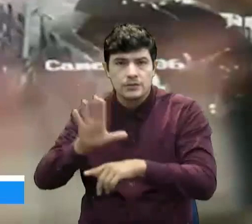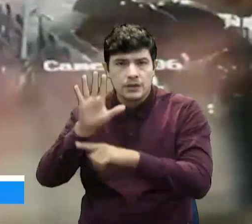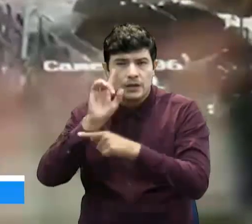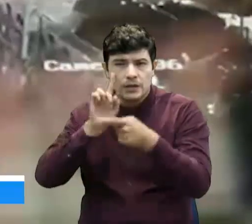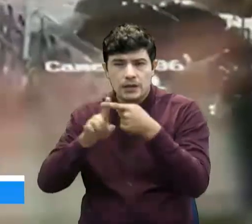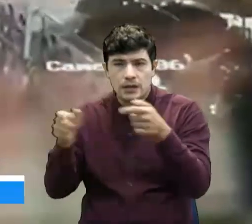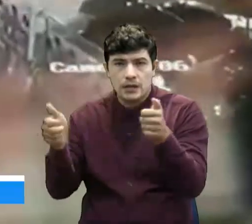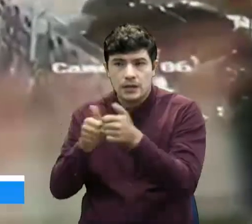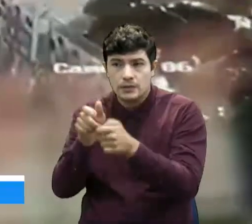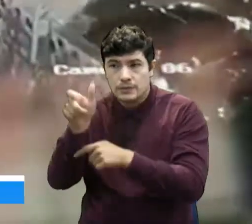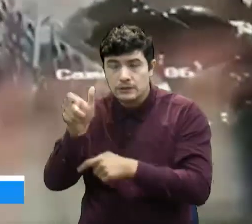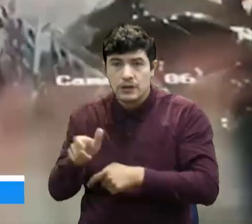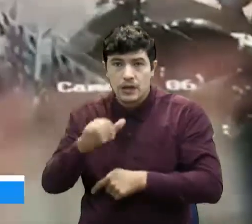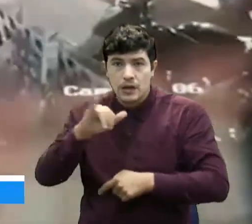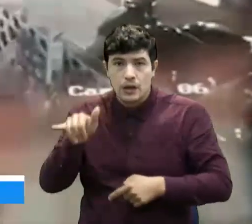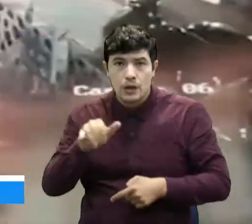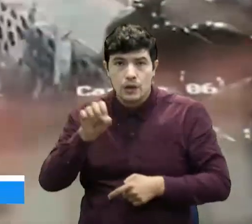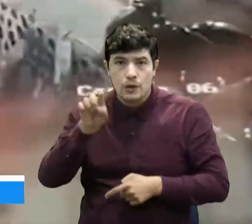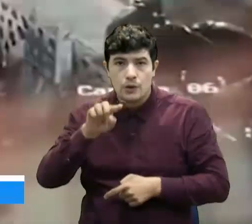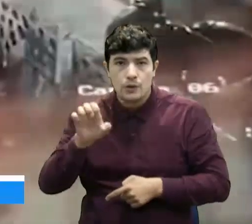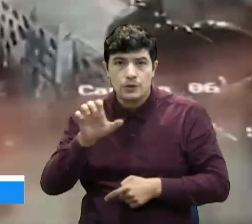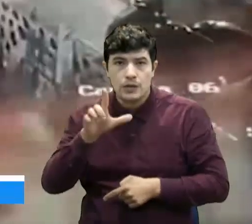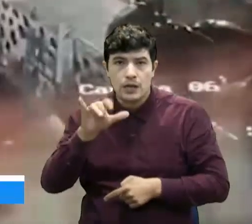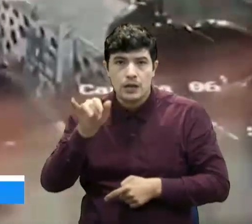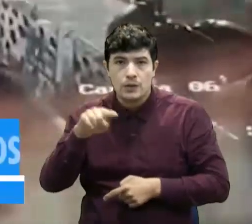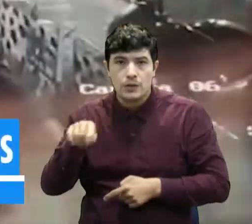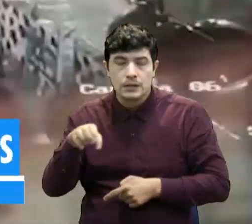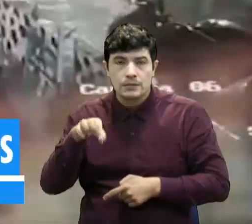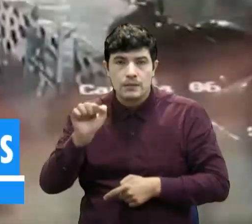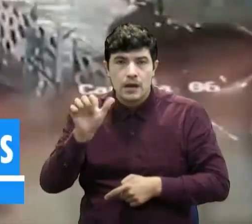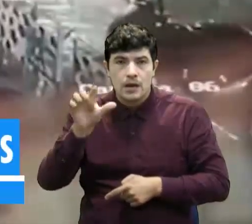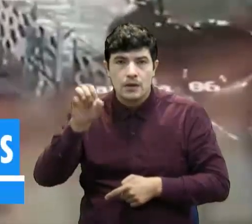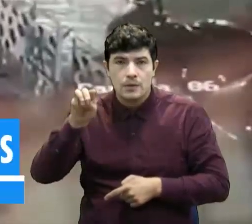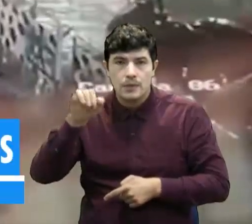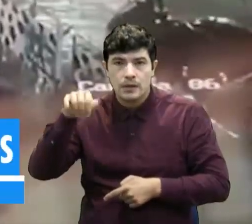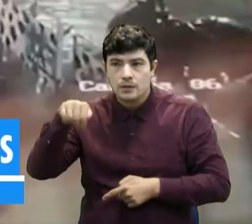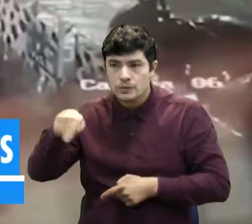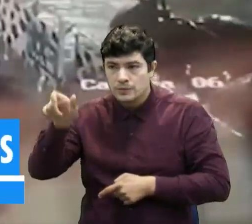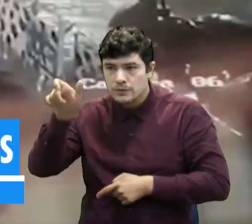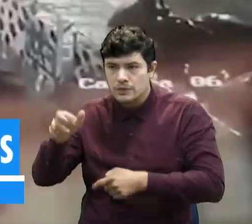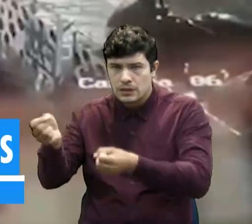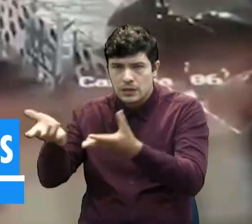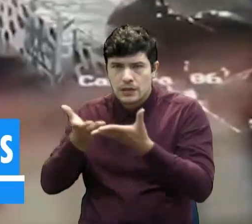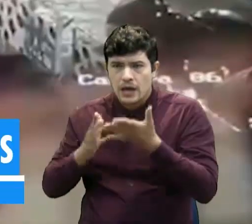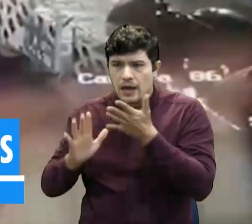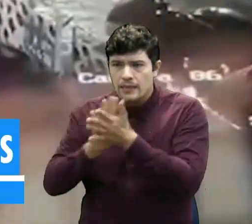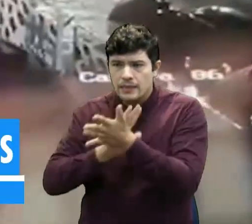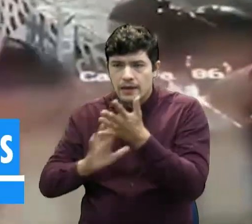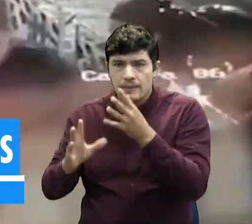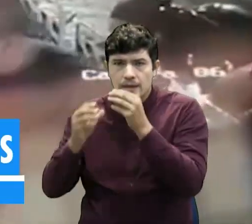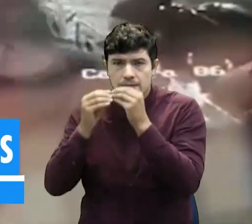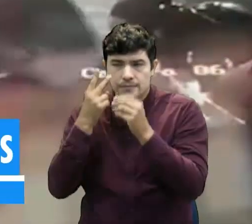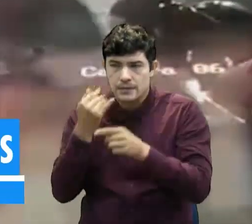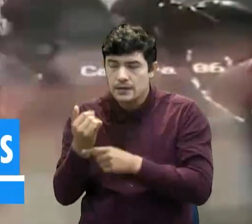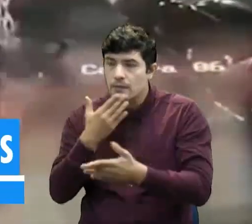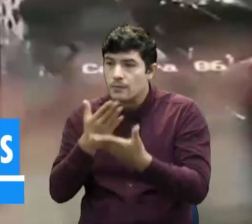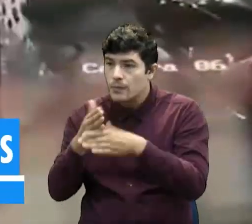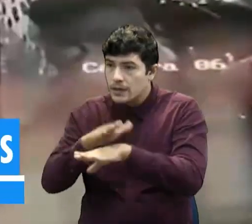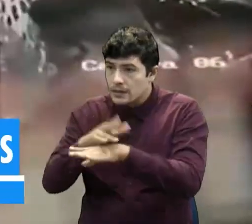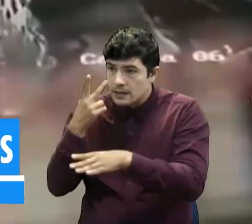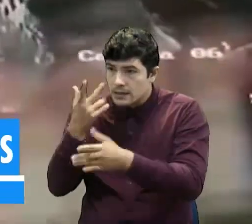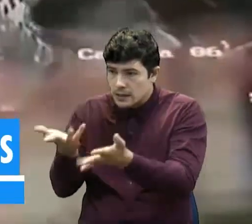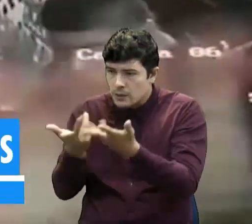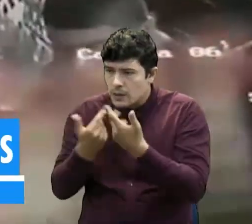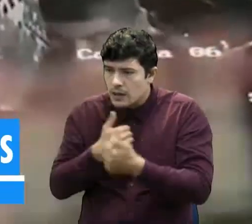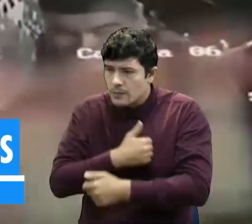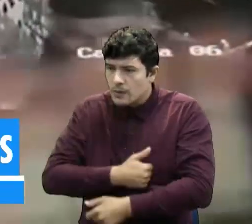el coronel José Luis Palomino para que sea él mismo quien nos dé más detalles de esta información. Coronel, buenas tardes.